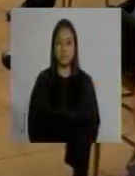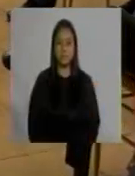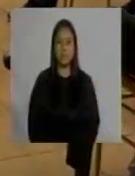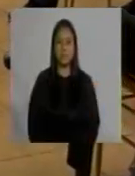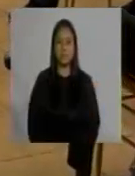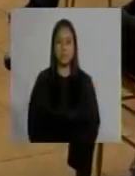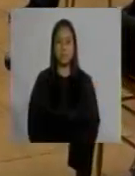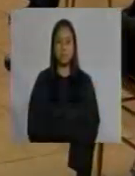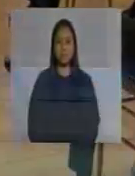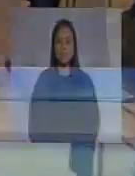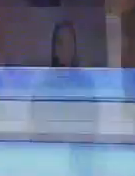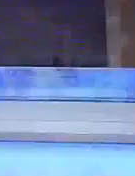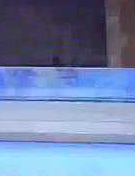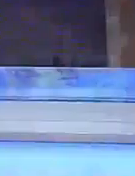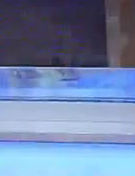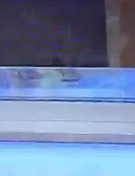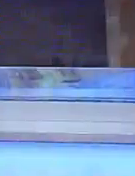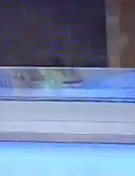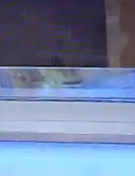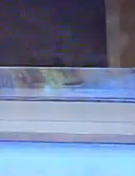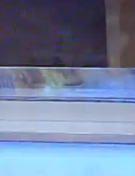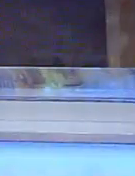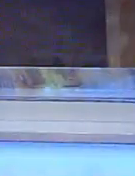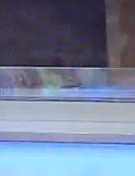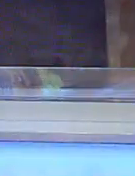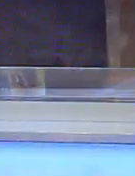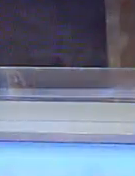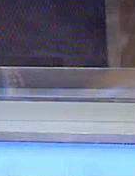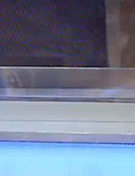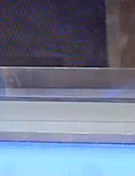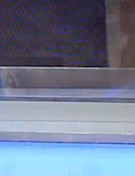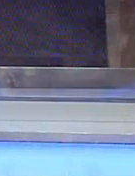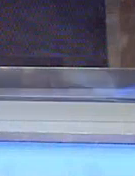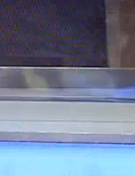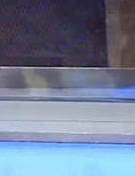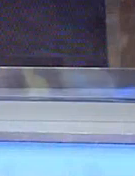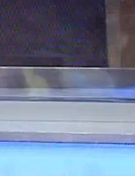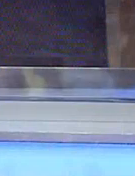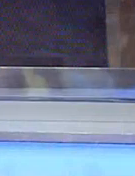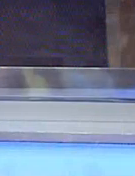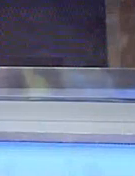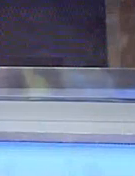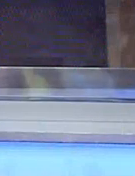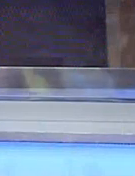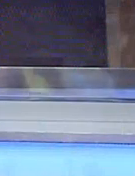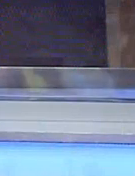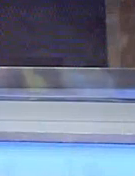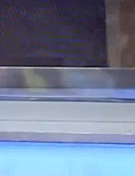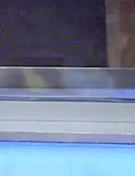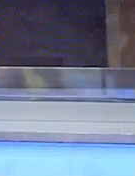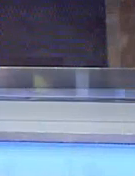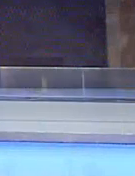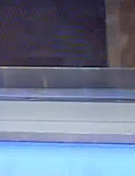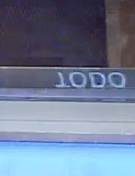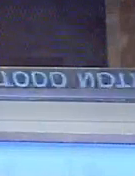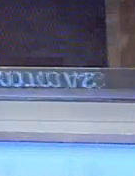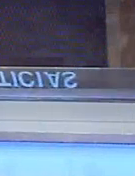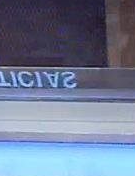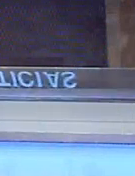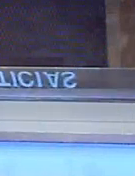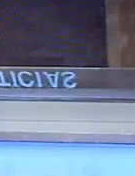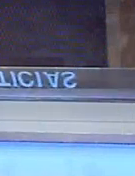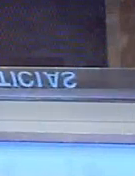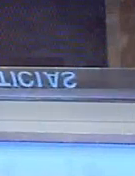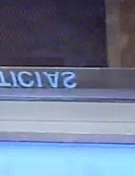Esta es la conmemoración por parte de las autoridades del Ejecutivo del Gobierno de la República de Guatemala abordando la conmemoración del Día